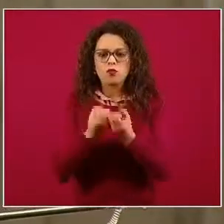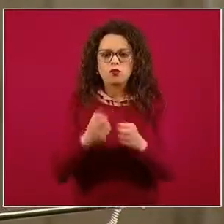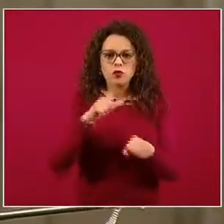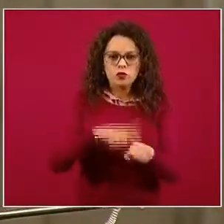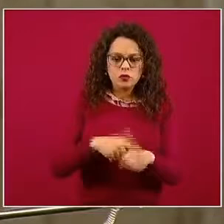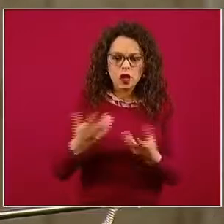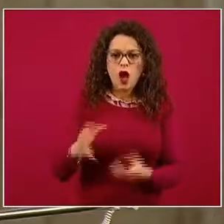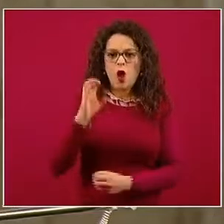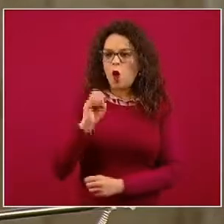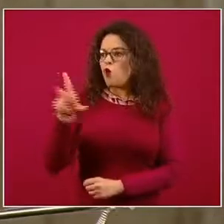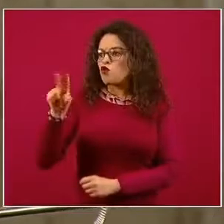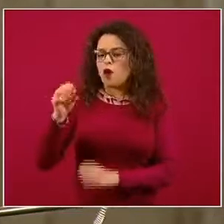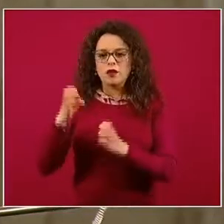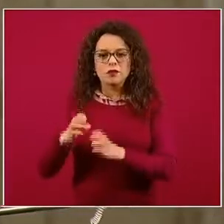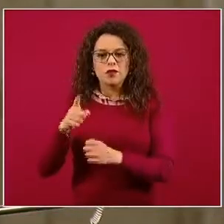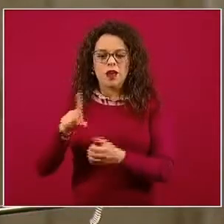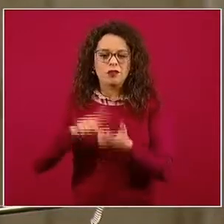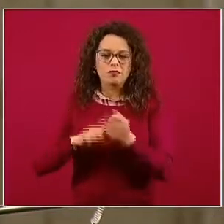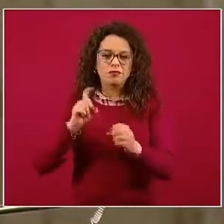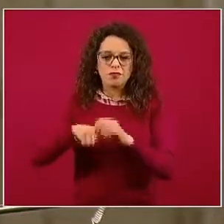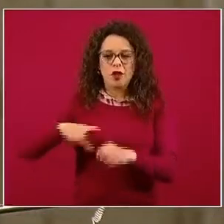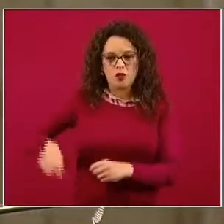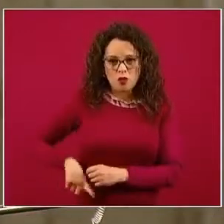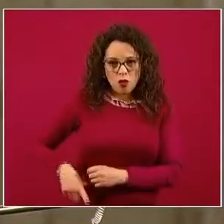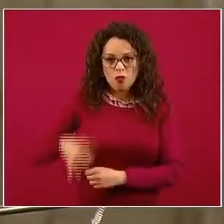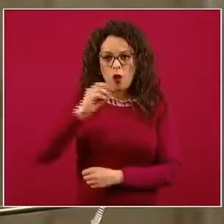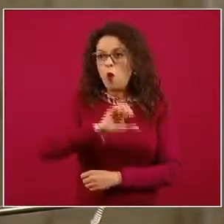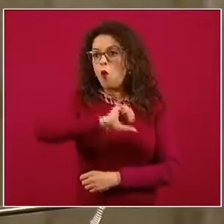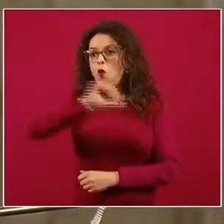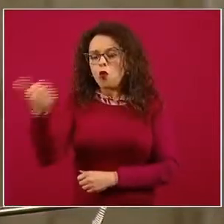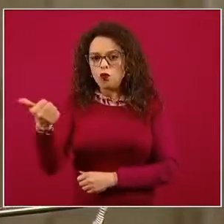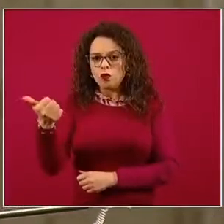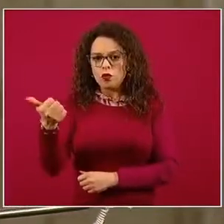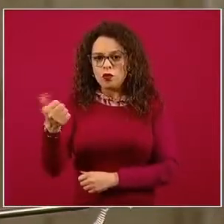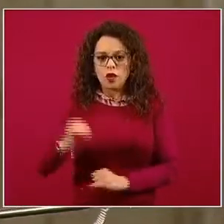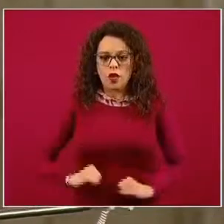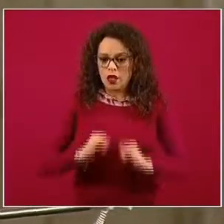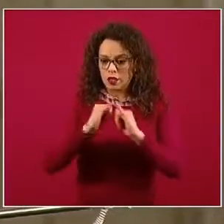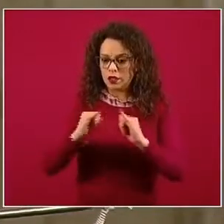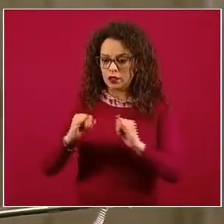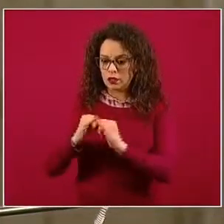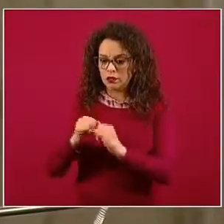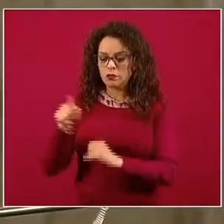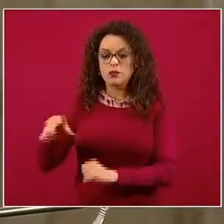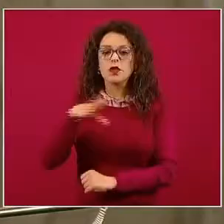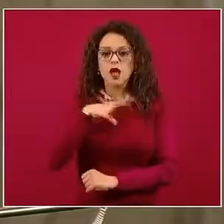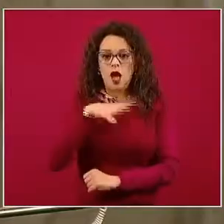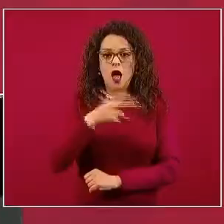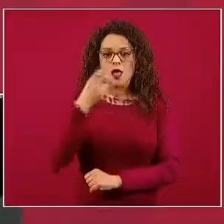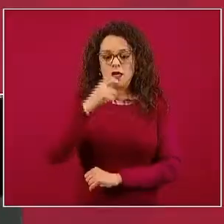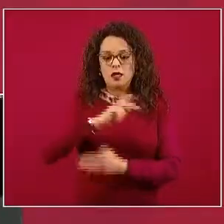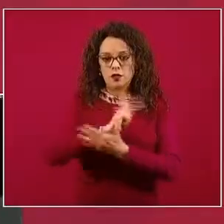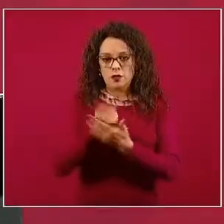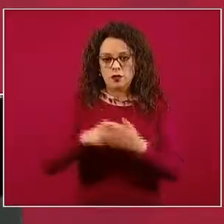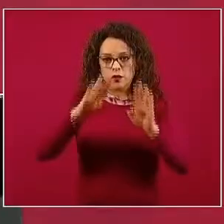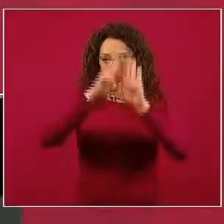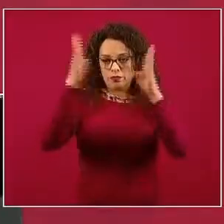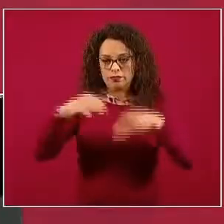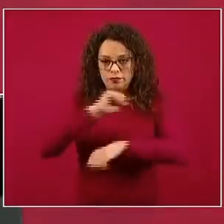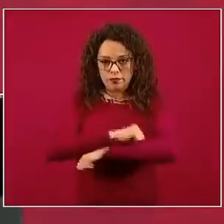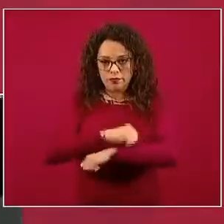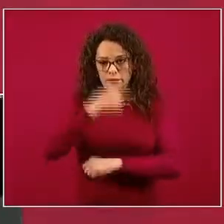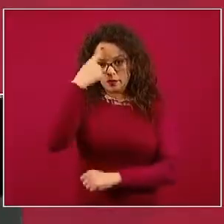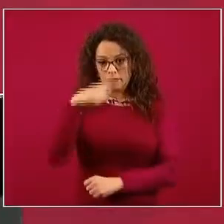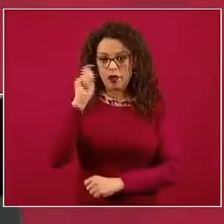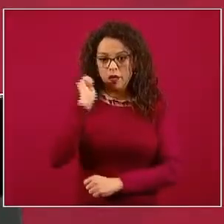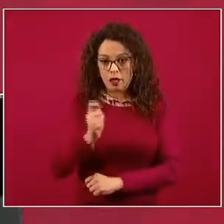no gubernamentales y otras entidades que contrata el programa de ventanillas para la provisión de servicios de